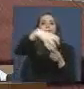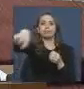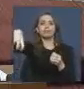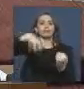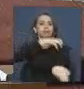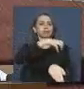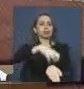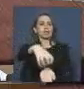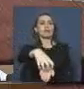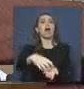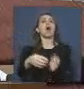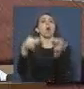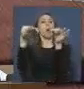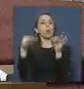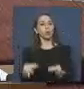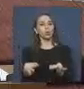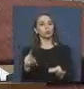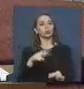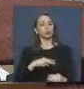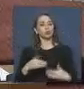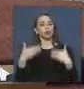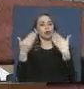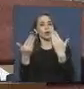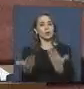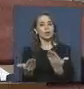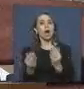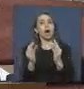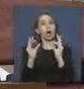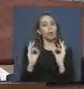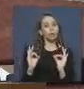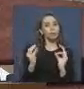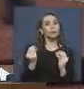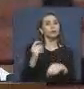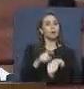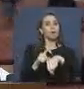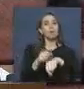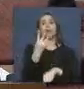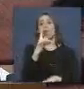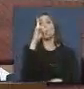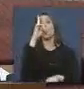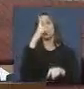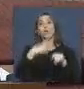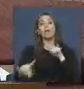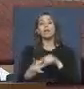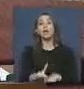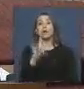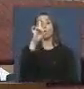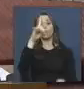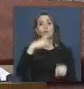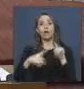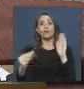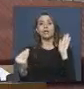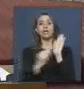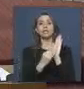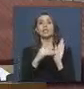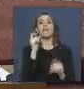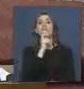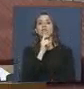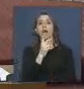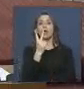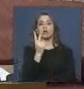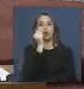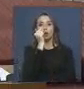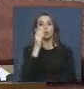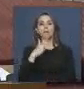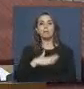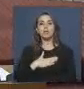justo y merecido que se den los espacios necesarios y prudentes para que por una vez, por única vez, declaremos feriado el 2 de octubre